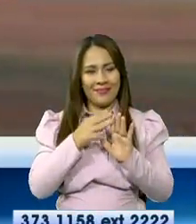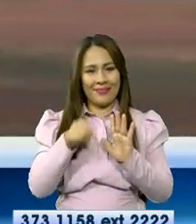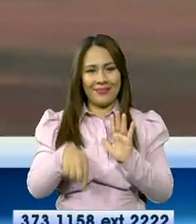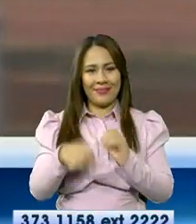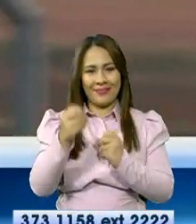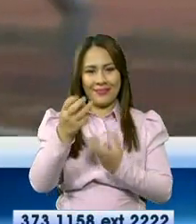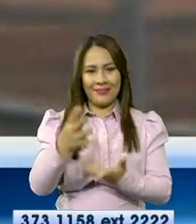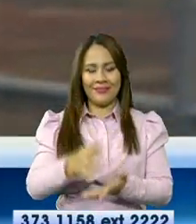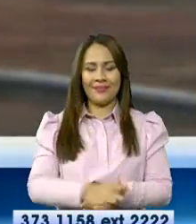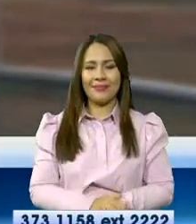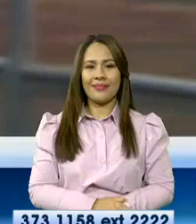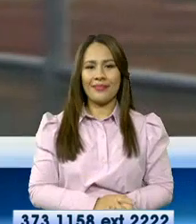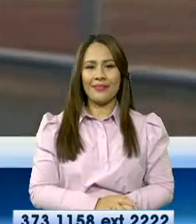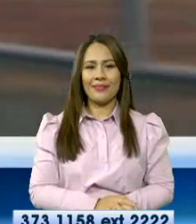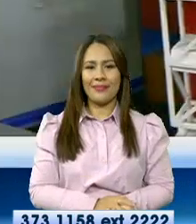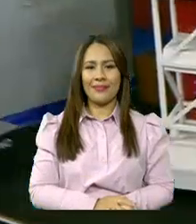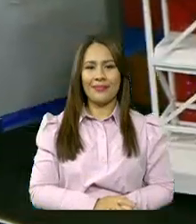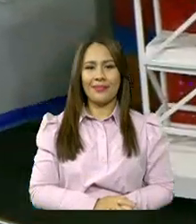Aldaz.